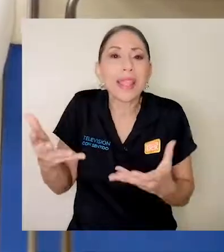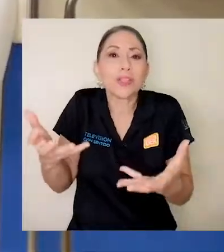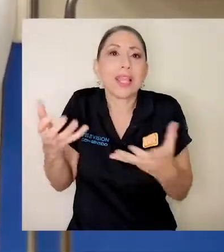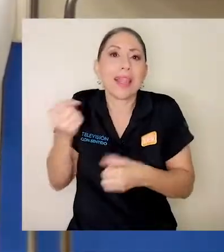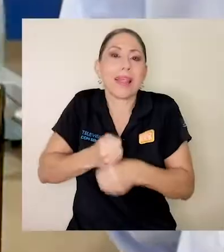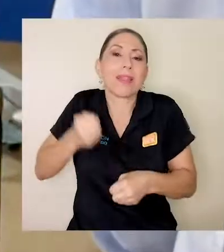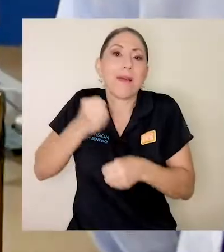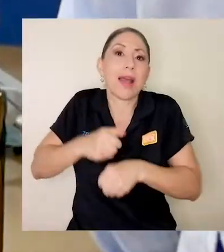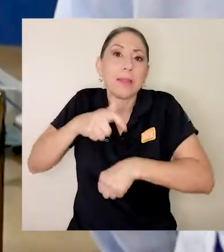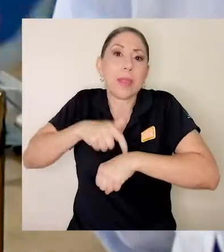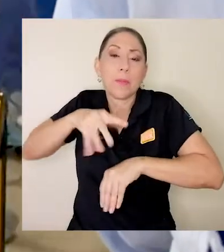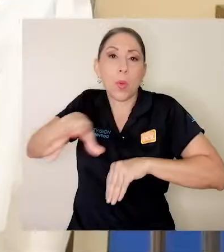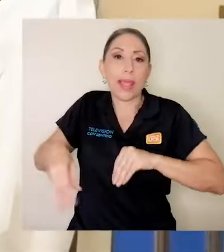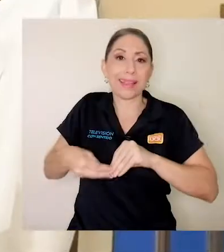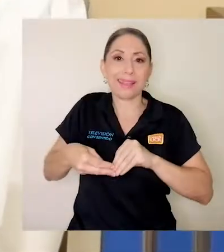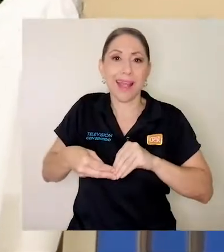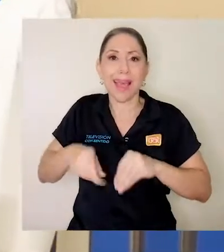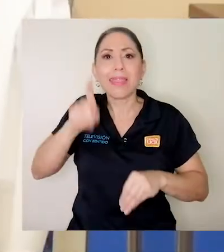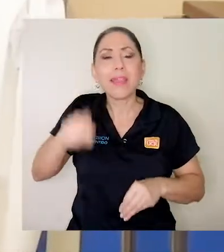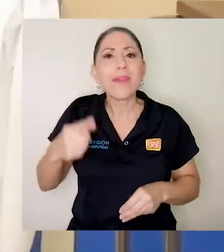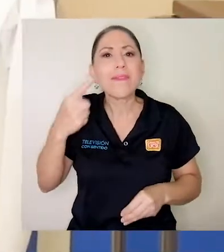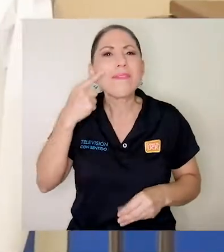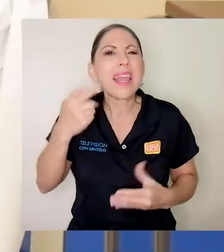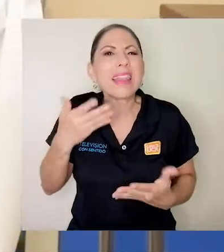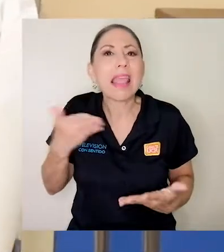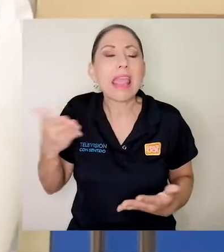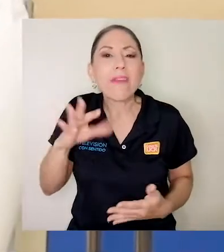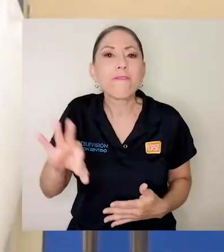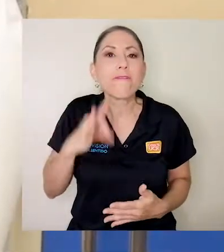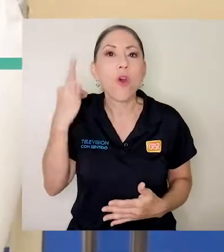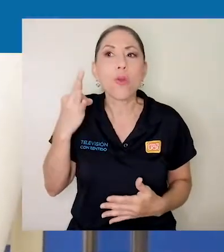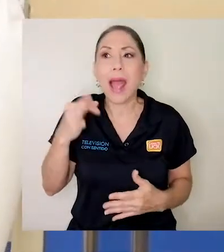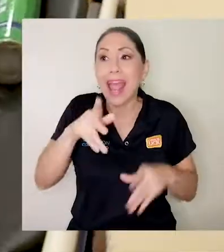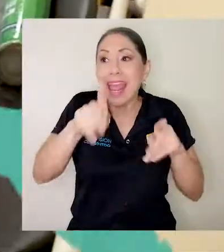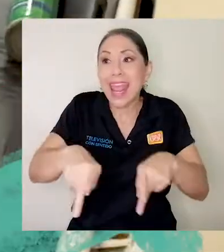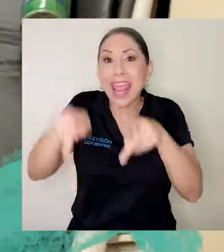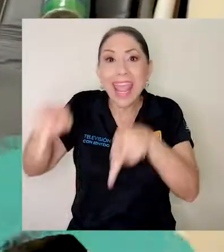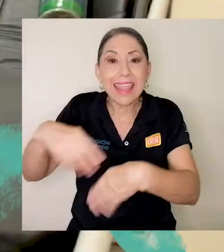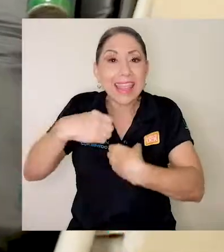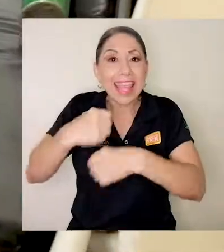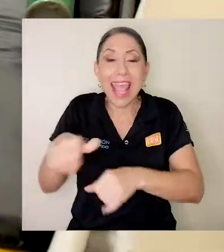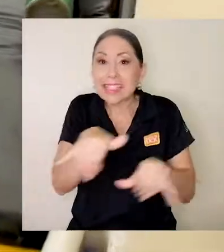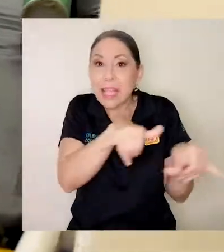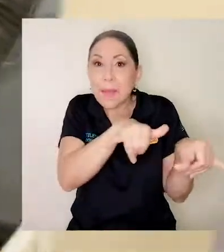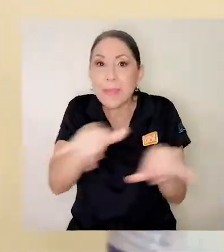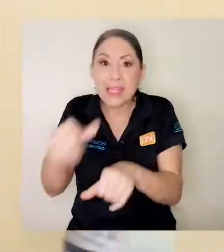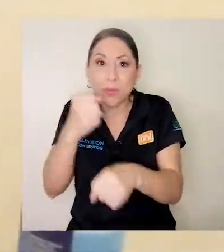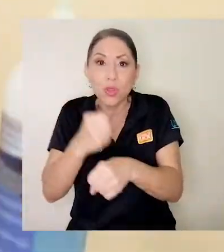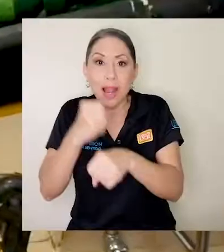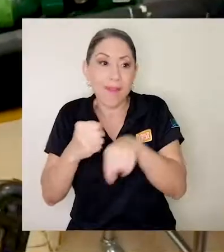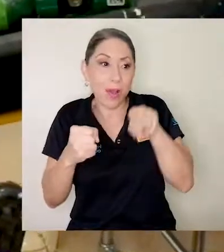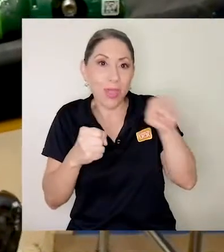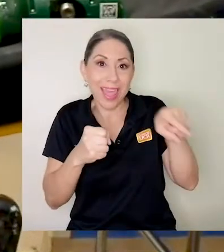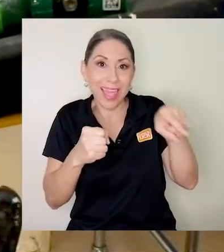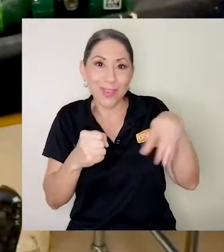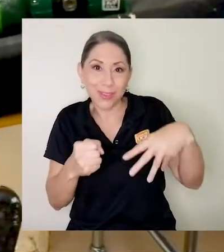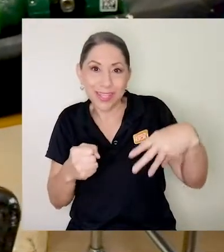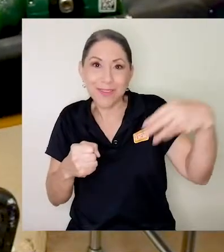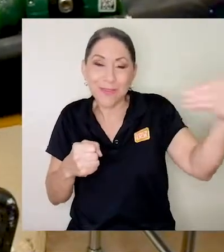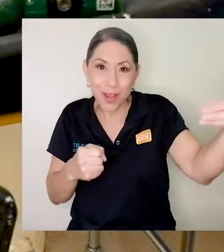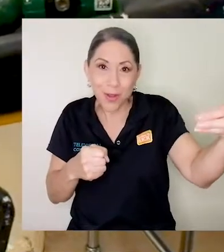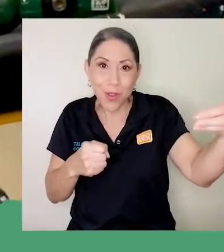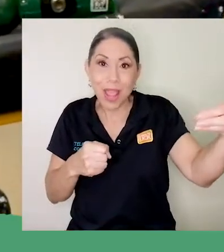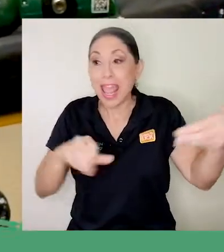hacer tiempo extra. Tiene que buscar la forma de que gente que hace ese mismo trabajo en otros centros